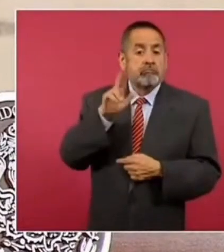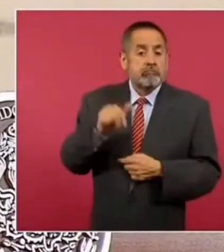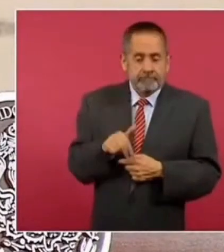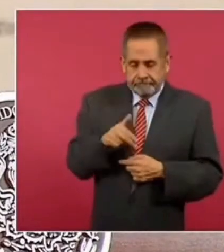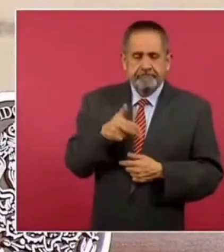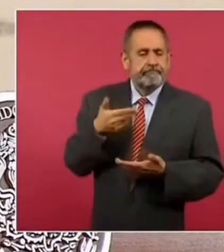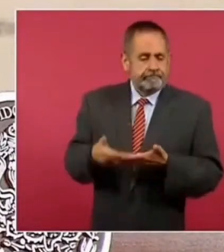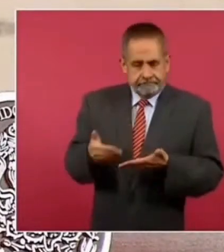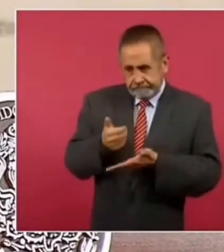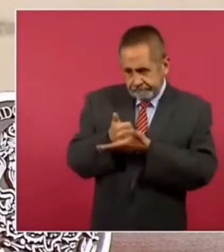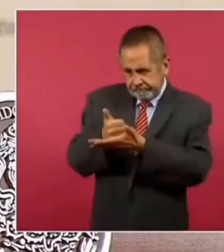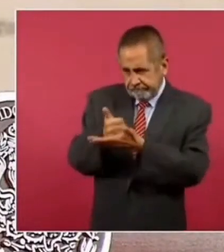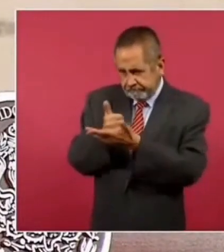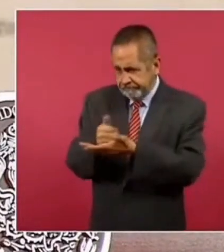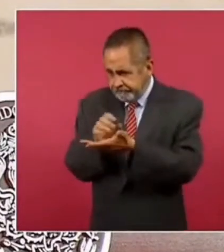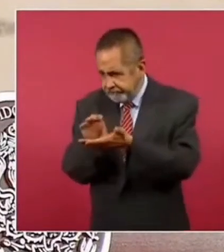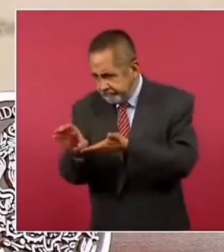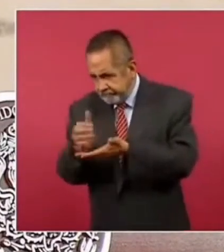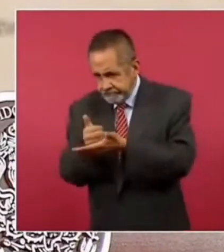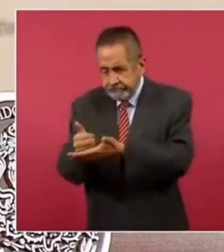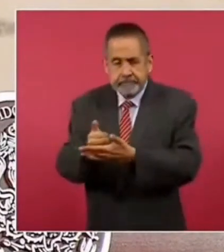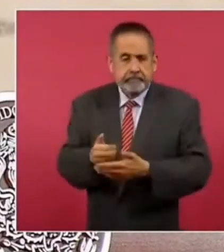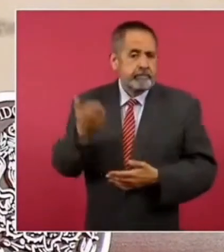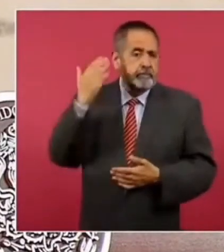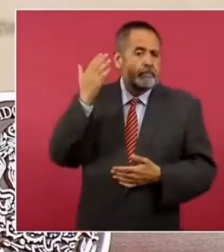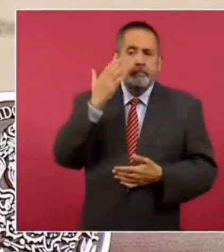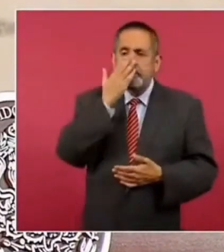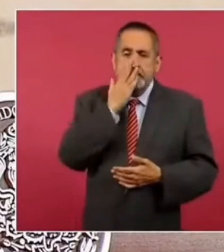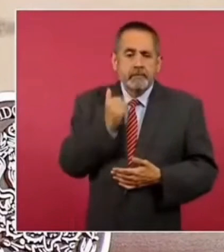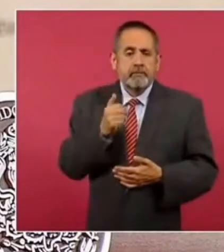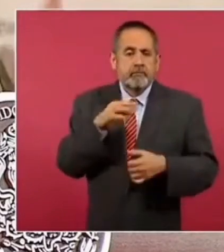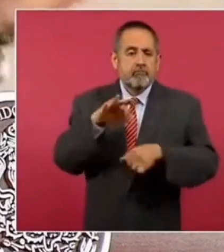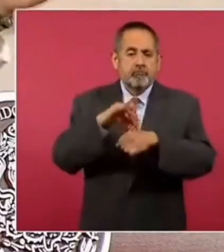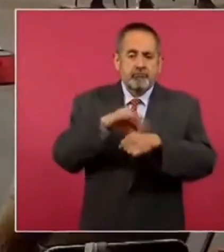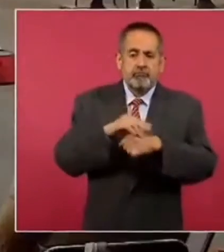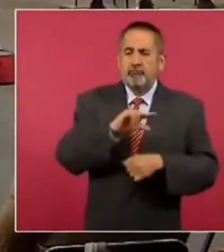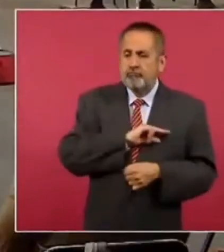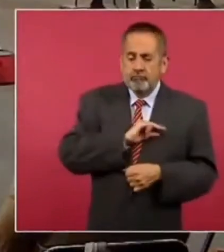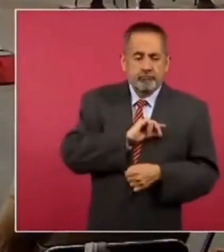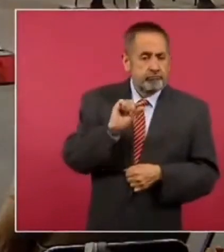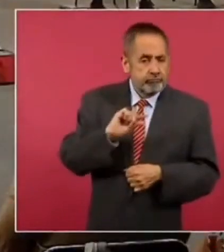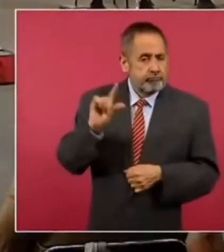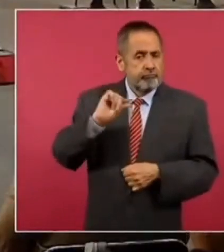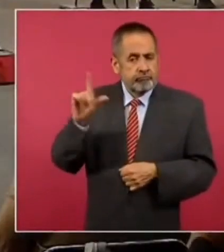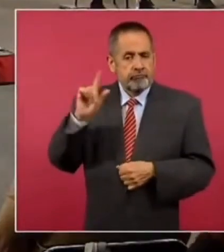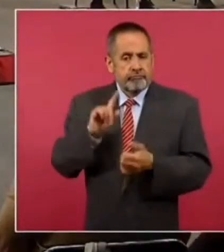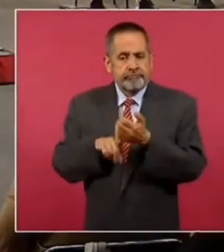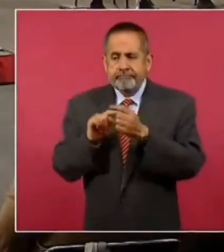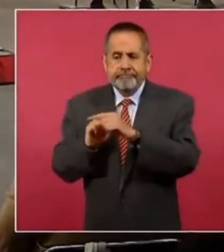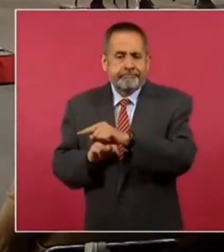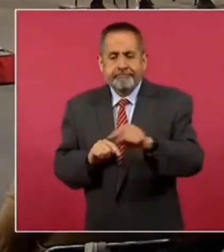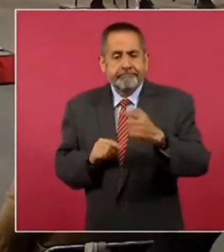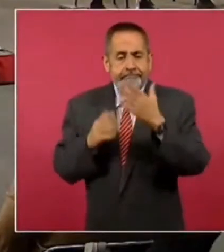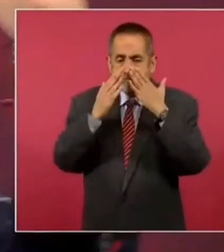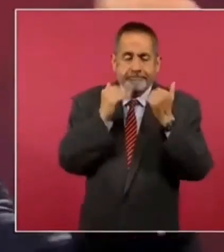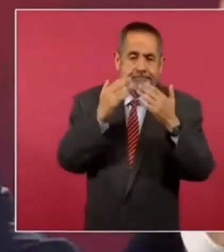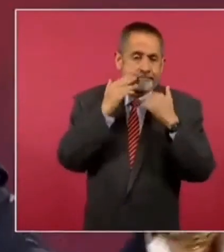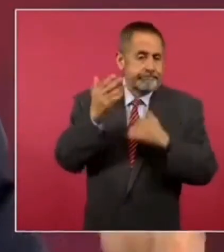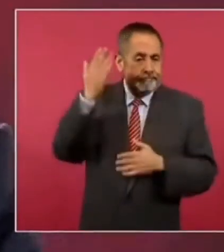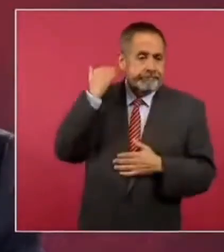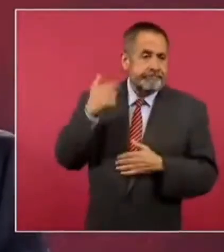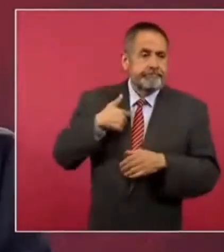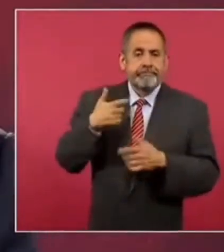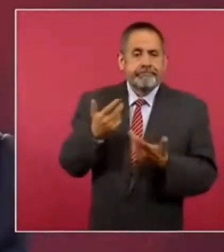contado con la suficiencia de médicos especialistas en las diferentes especialidades o en los diferentes turnos o en